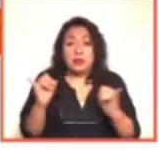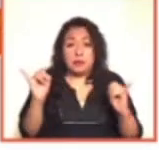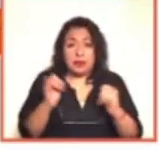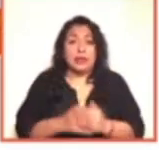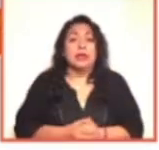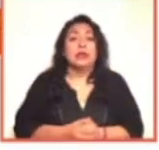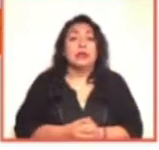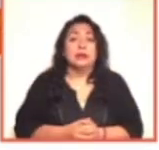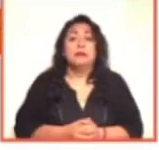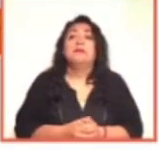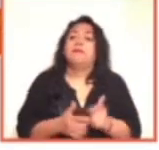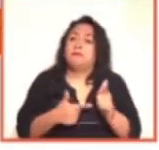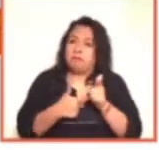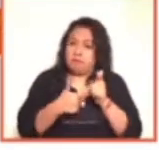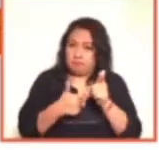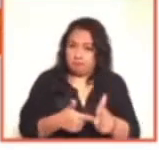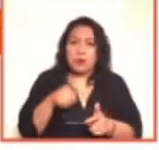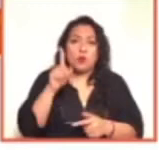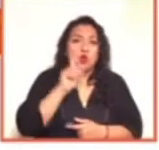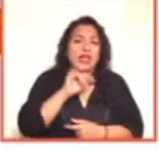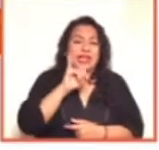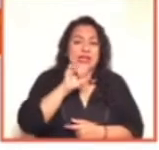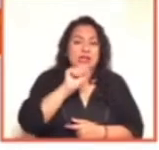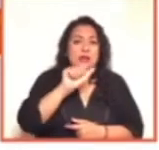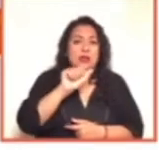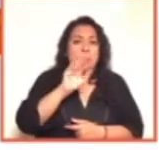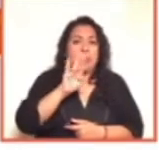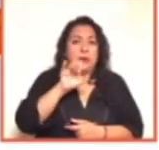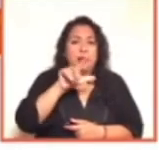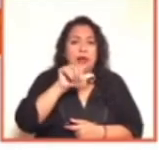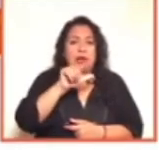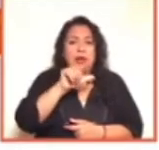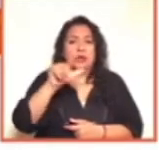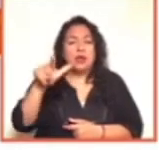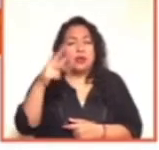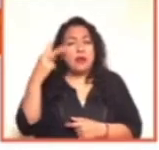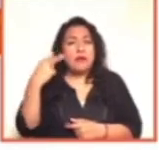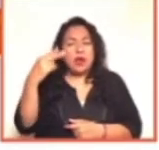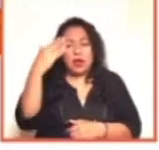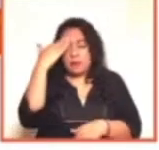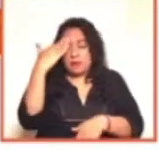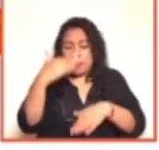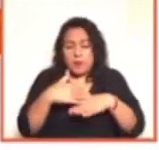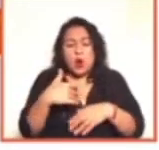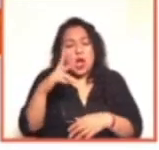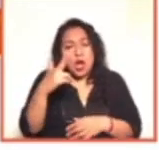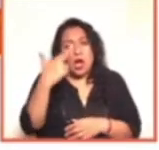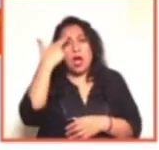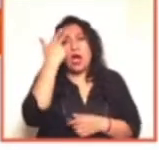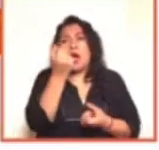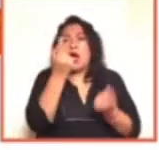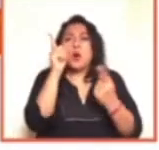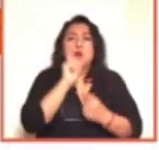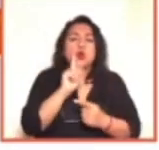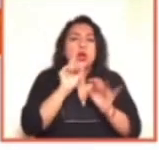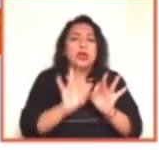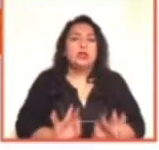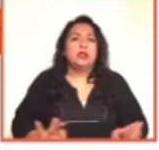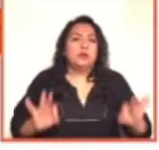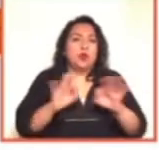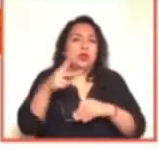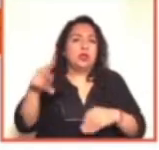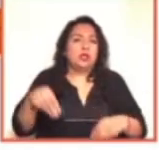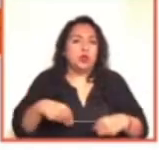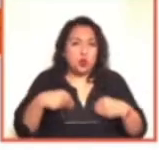Bueno, continuamos. Isabel Allende ahora nos invita a dar un viaje por su memoria para recordar algunas de las mujeres más importantes de su vida